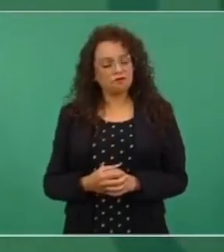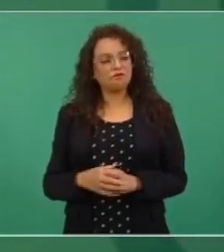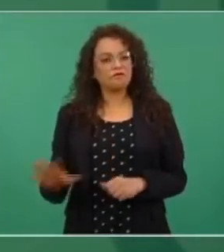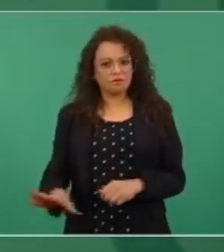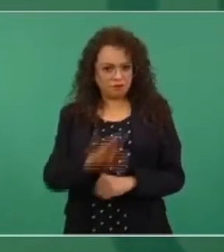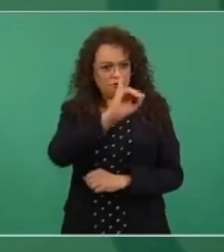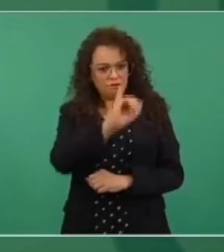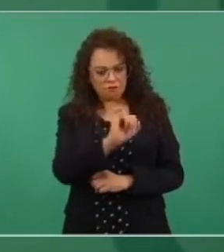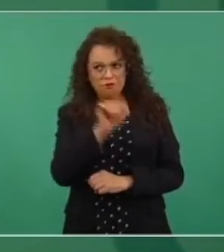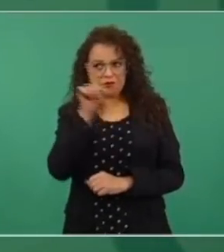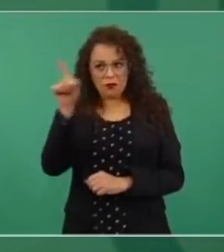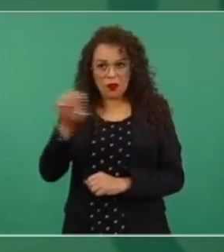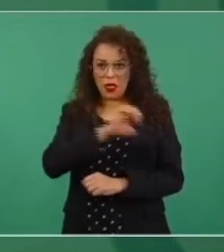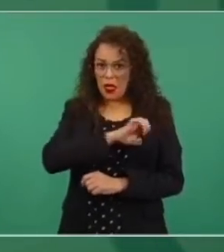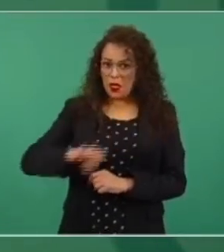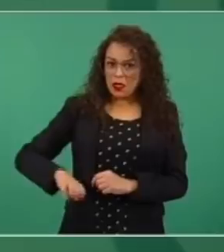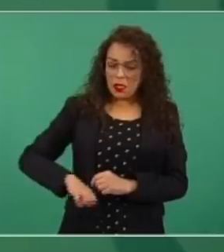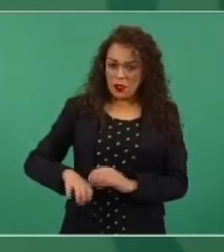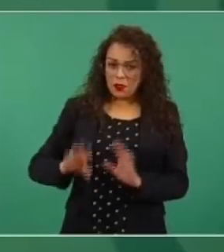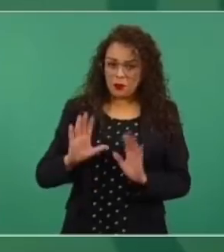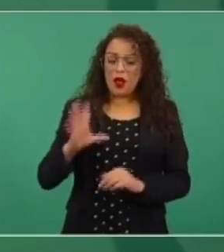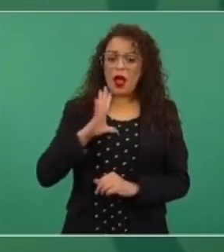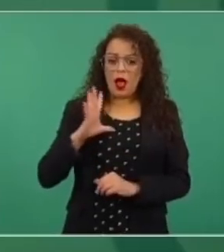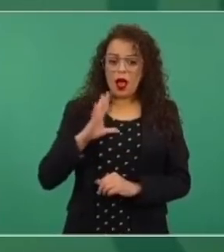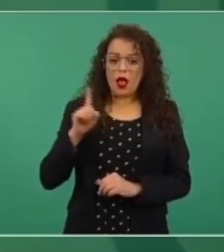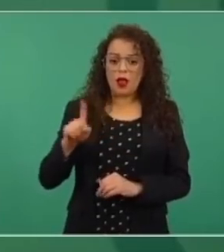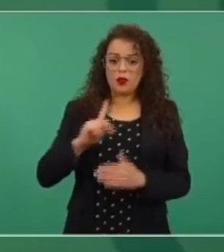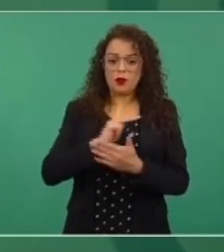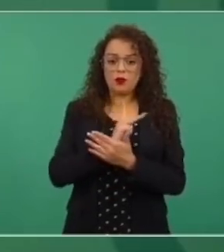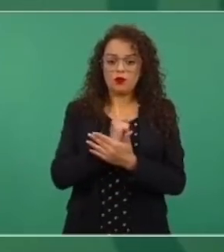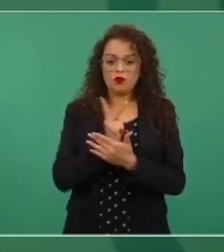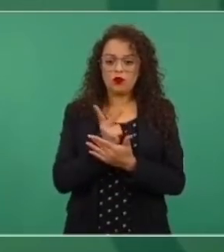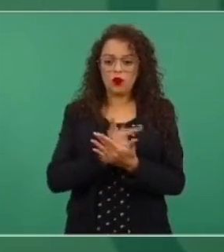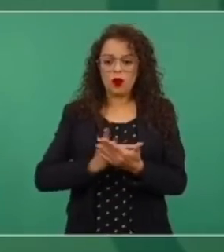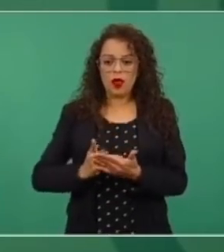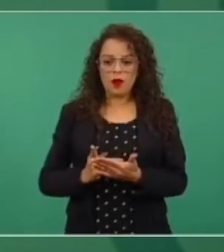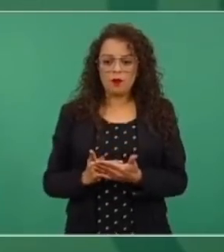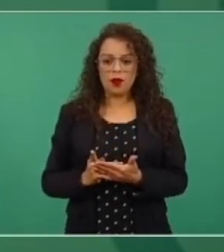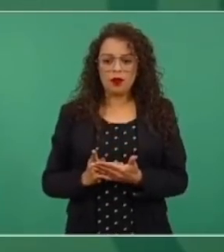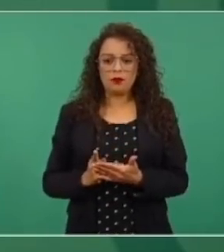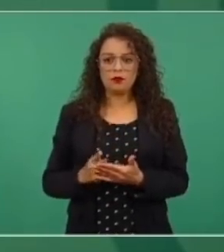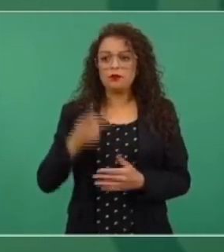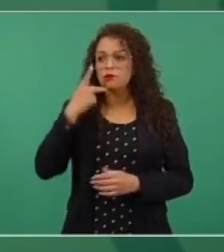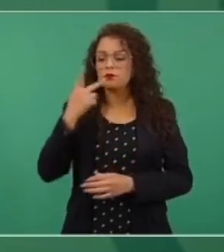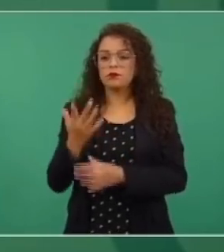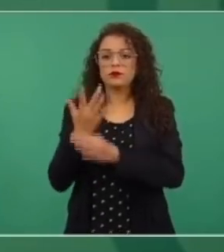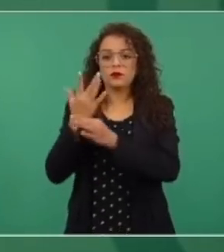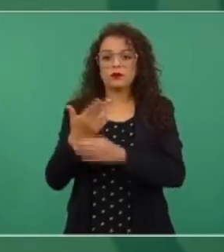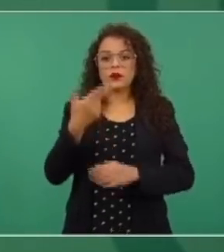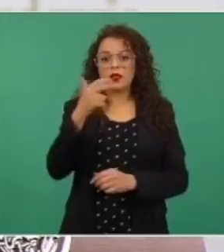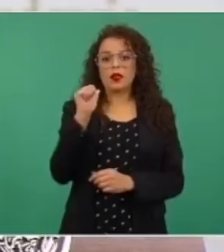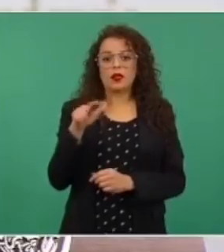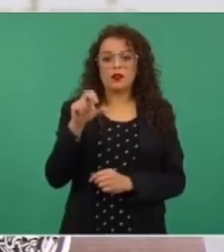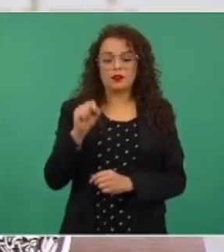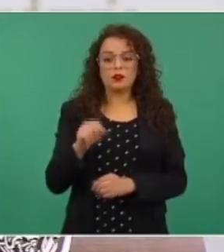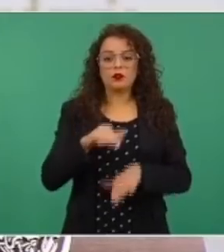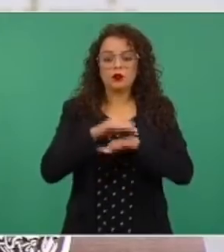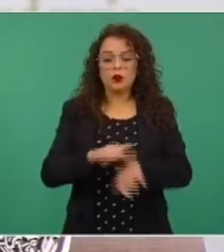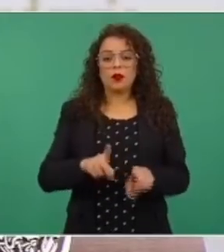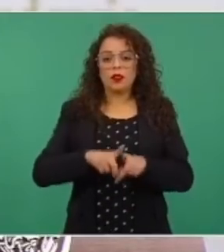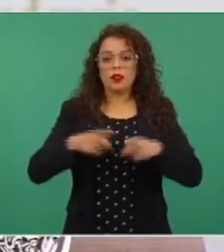Los programas a los que hizo referencia Hans de desarrollo